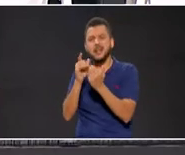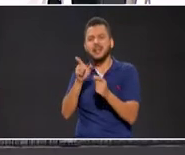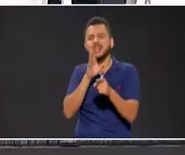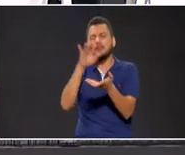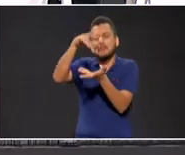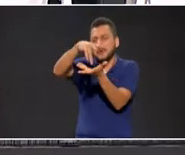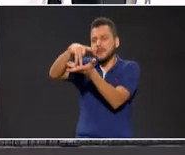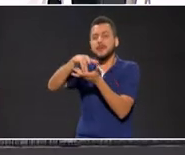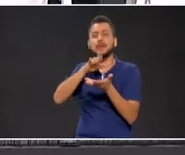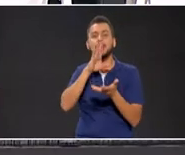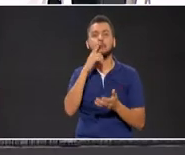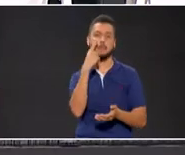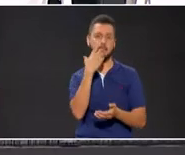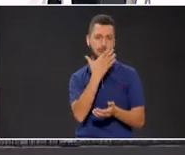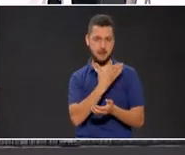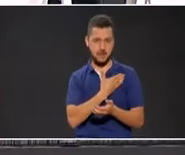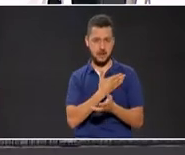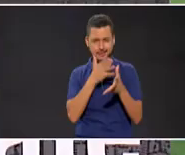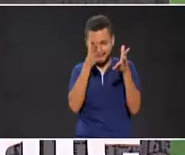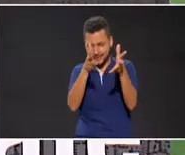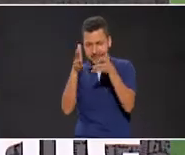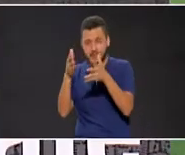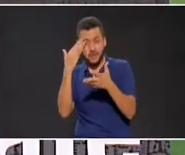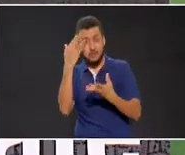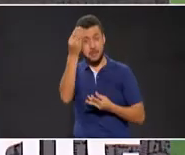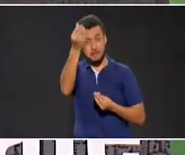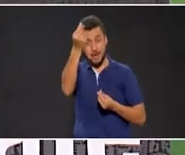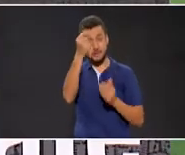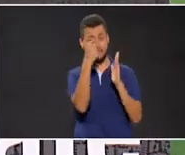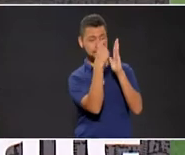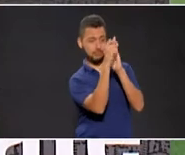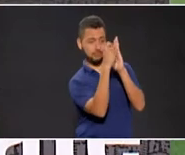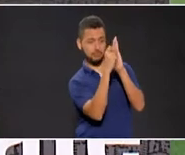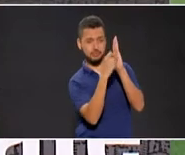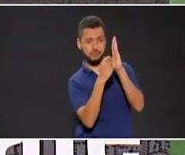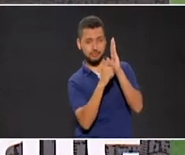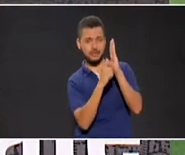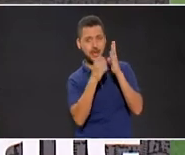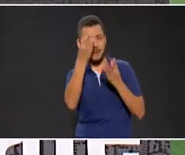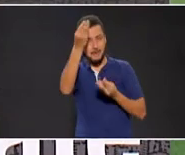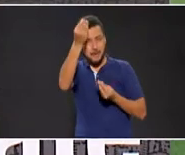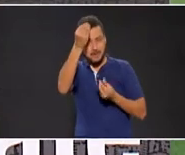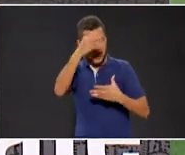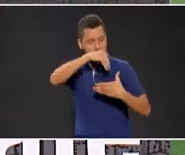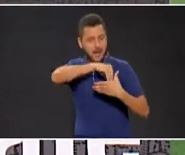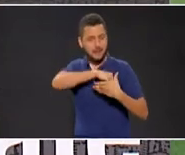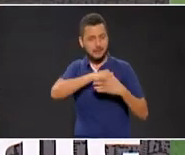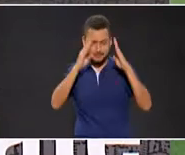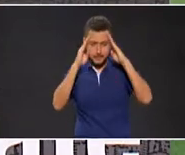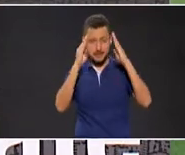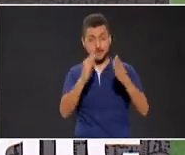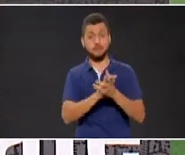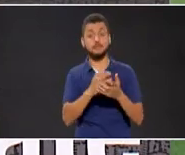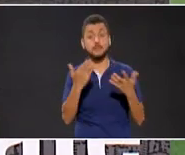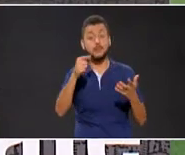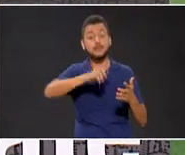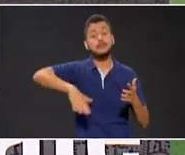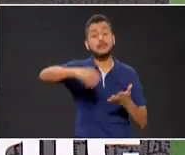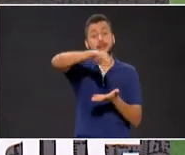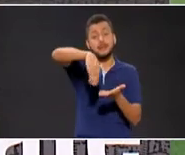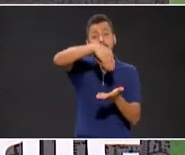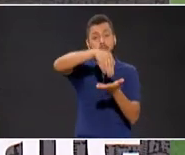frente a la mujer les recordamos que estamos en la hora del debate a través de telemedellín y a través de las plataformas digitales